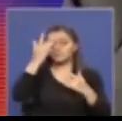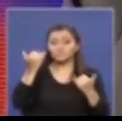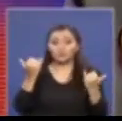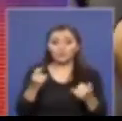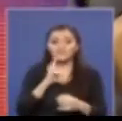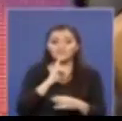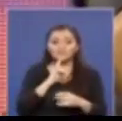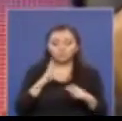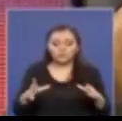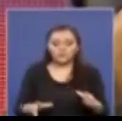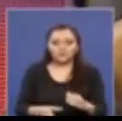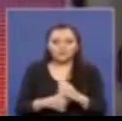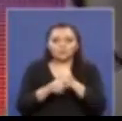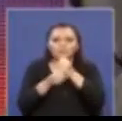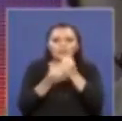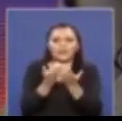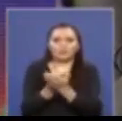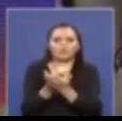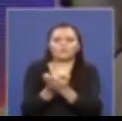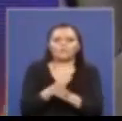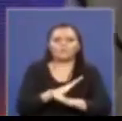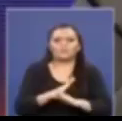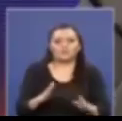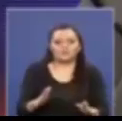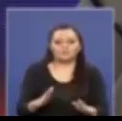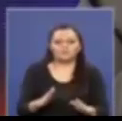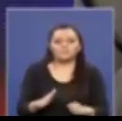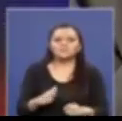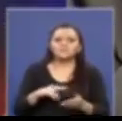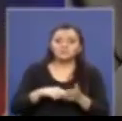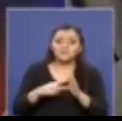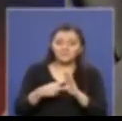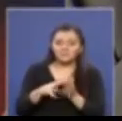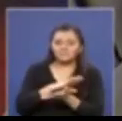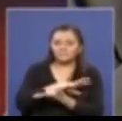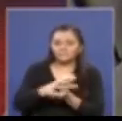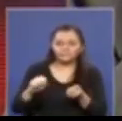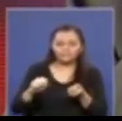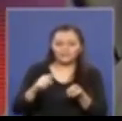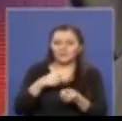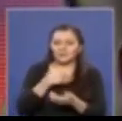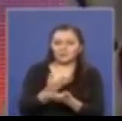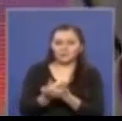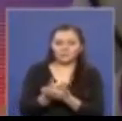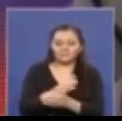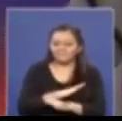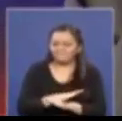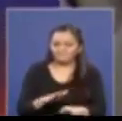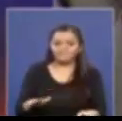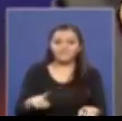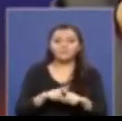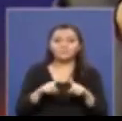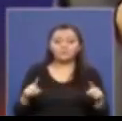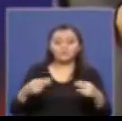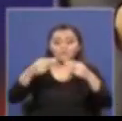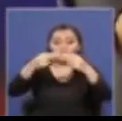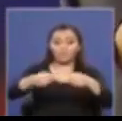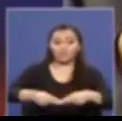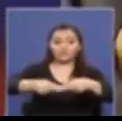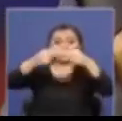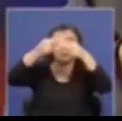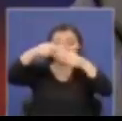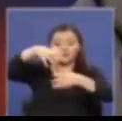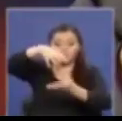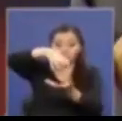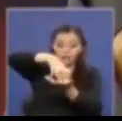crisis. Y eso, los que saben algo de economía, tritura la economía. Y sobre todo ha afectado a provincias fronterizas, particularmente